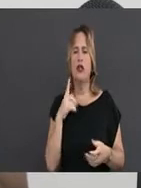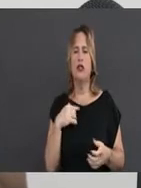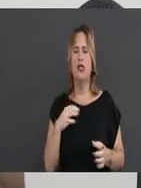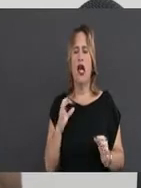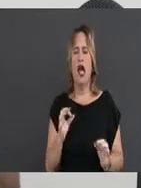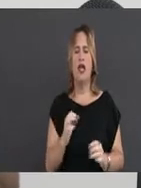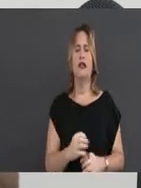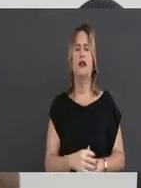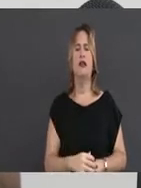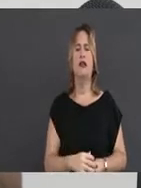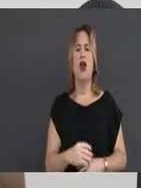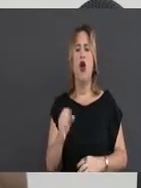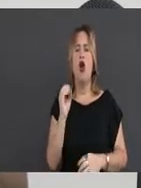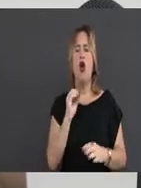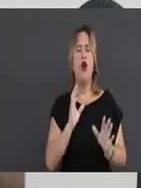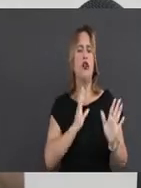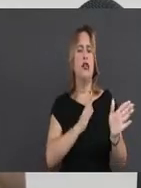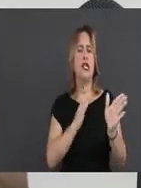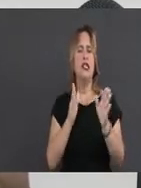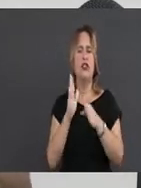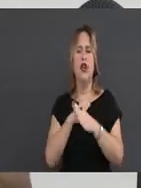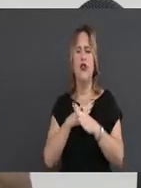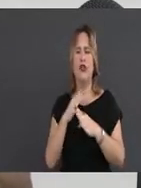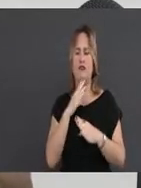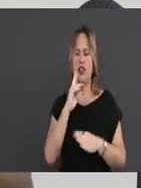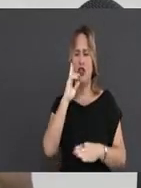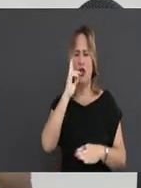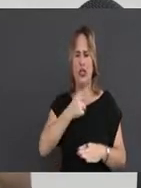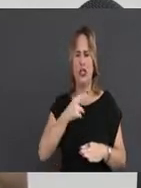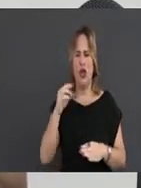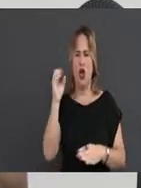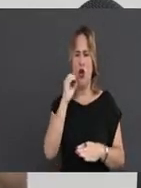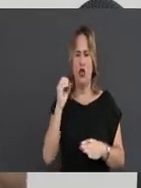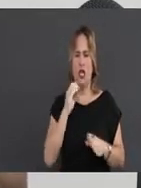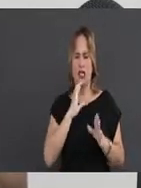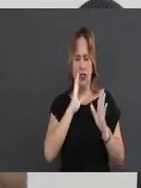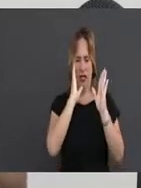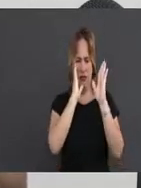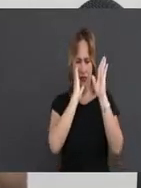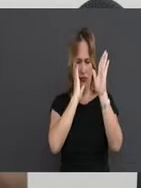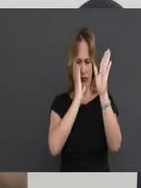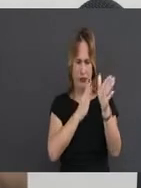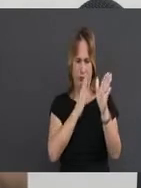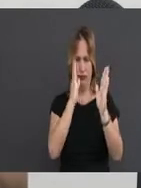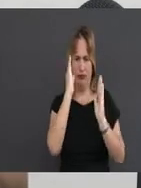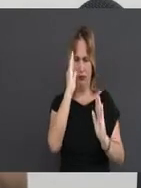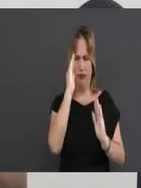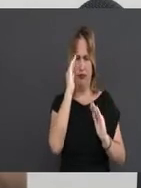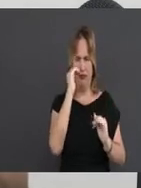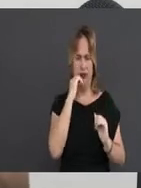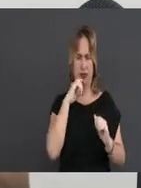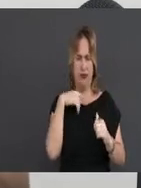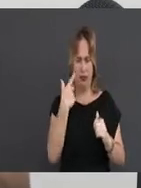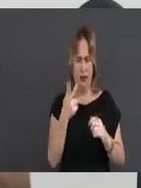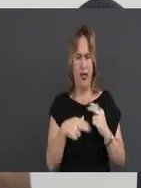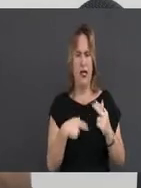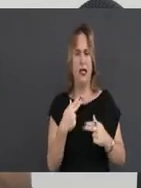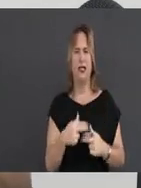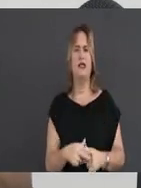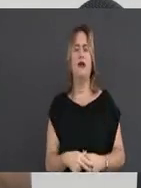a cada lugar, una organización diferente. Y decidimos organizar la cola y lo hicimos de la siguiente